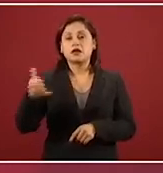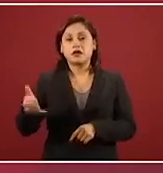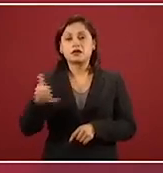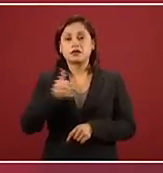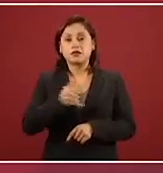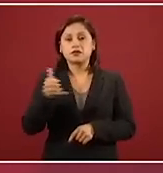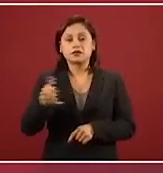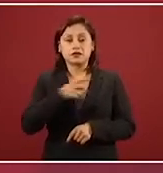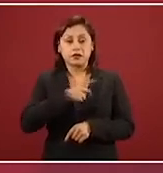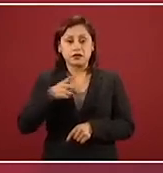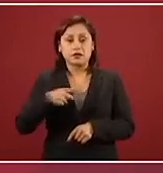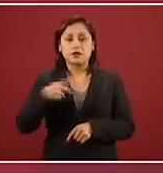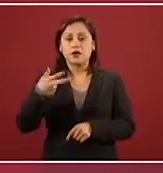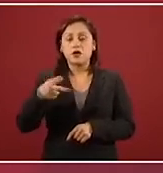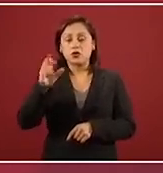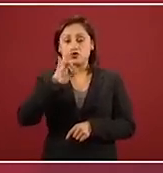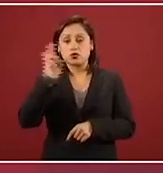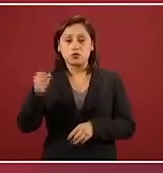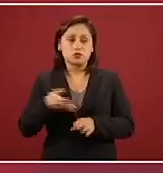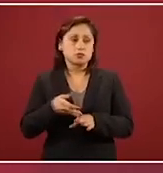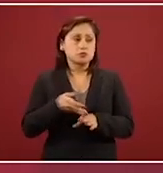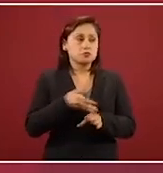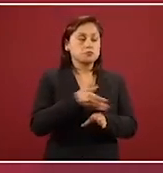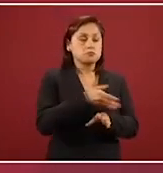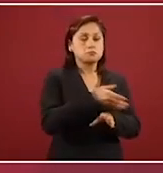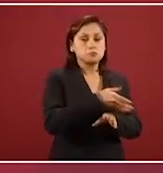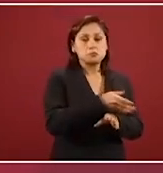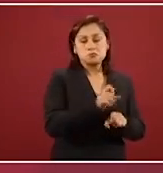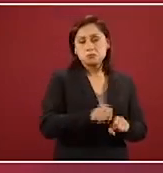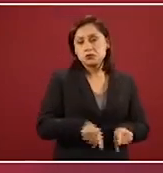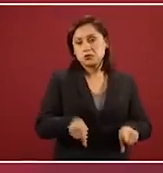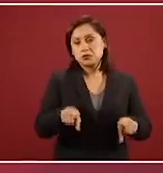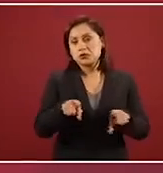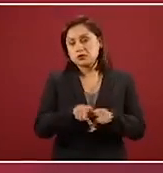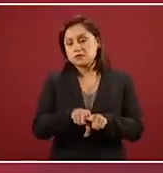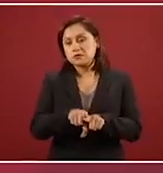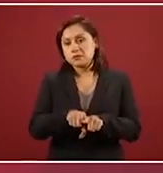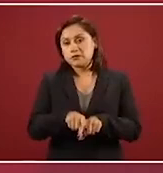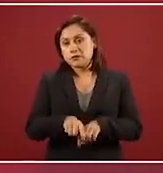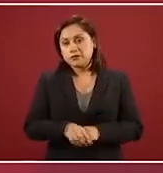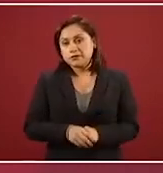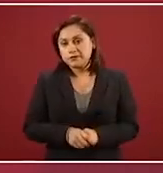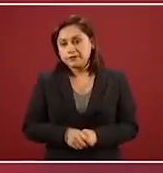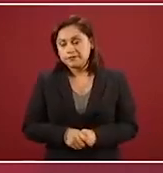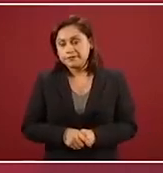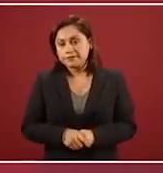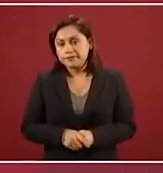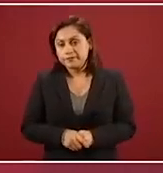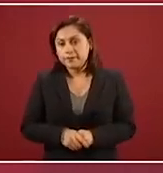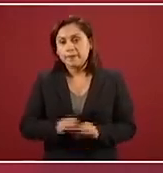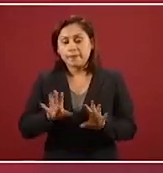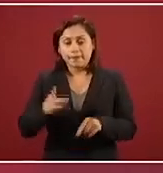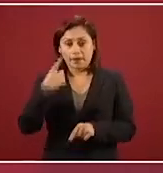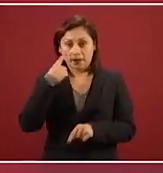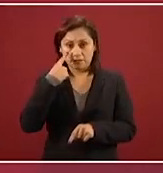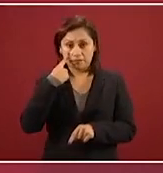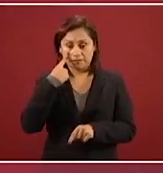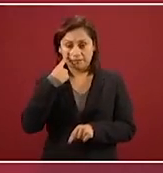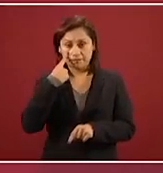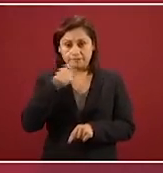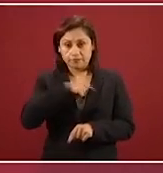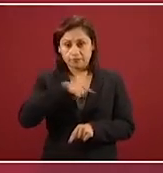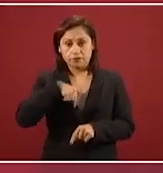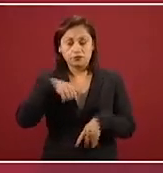8%, que es lo que se venía observando en periodos anteriores. Decir algo que además es muy significativo para nosotros.